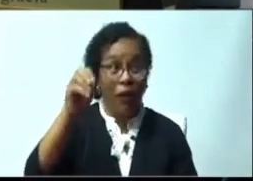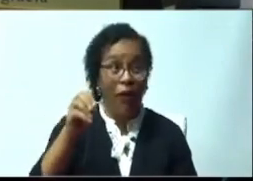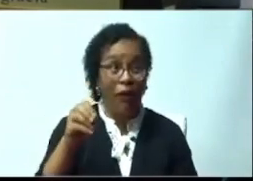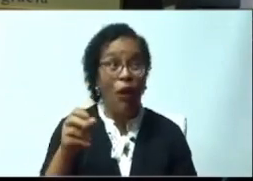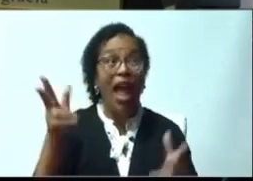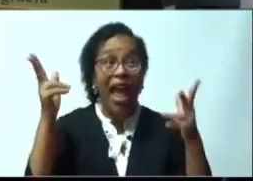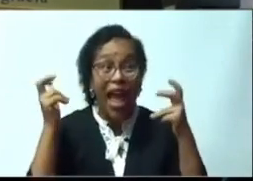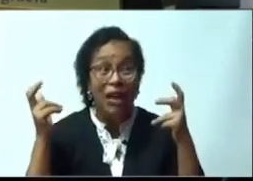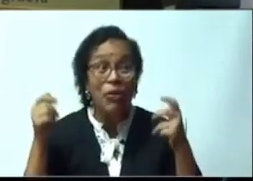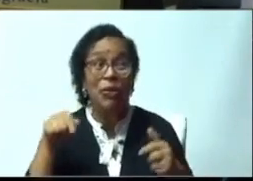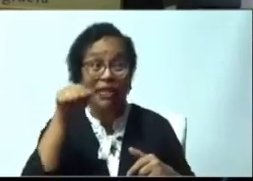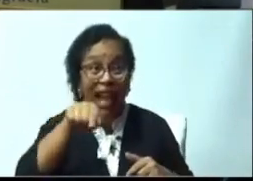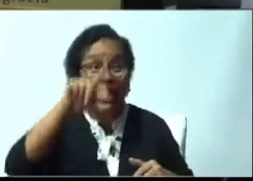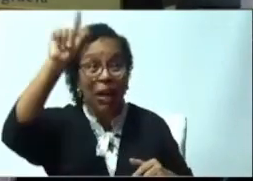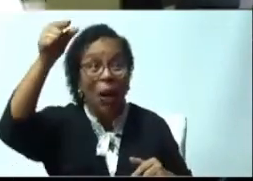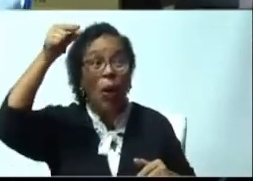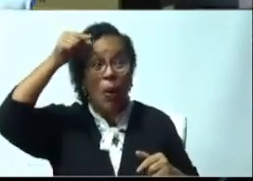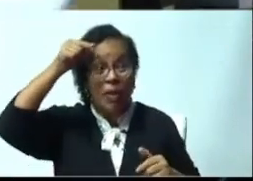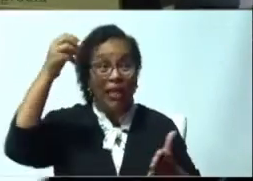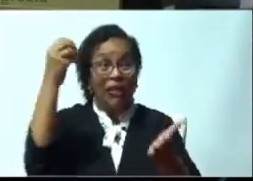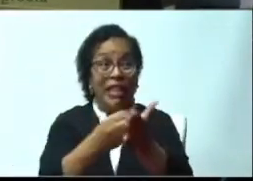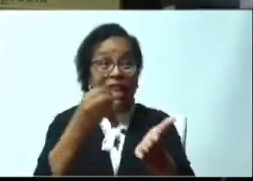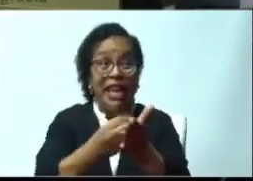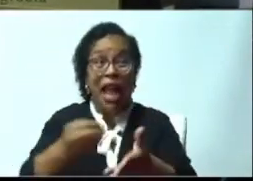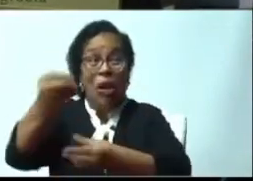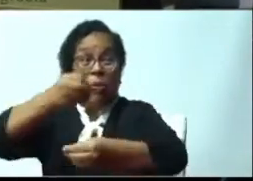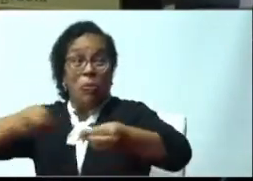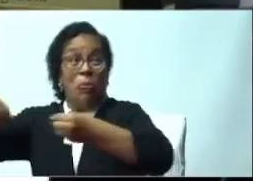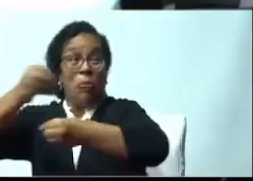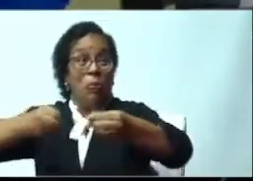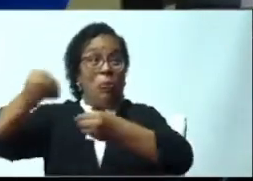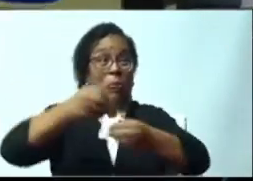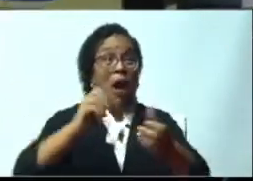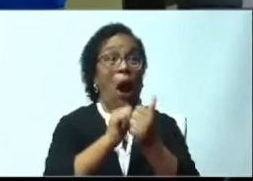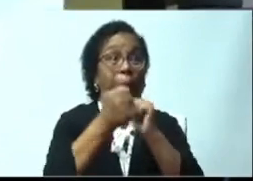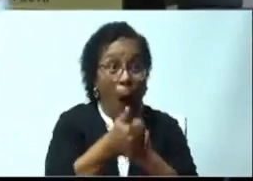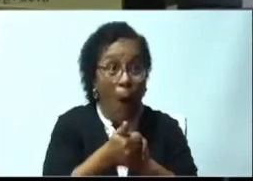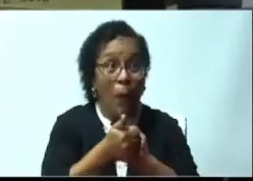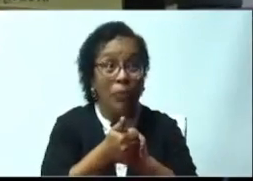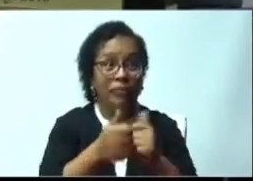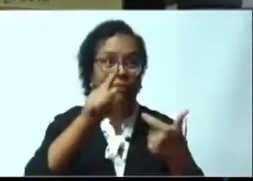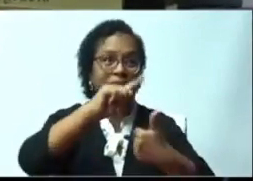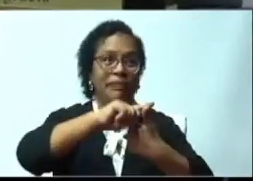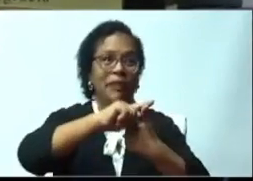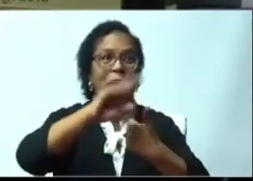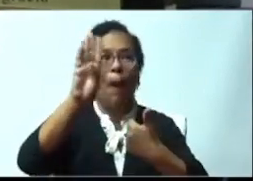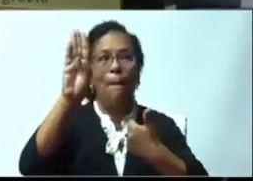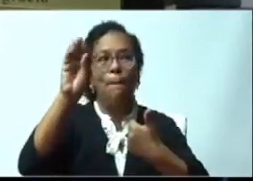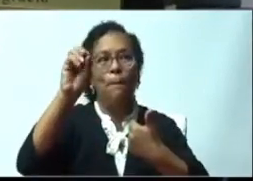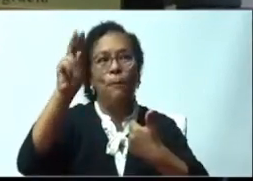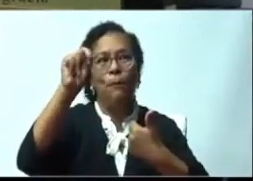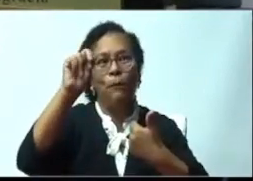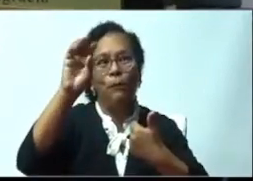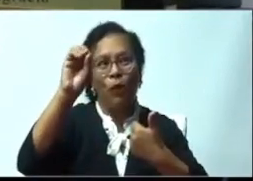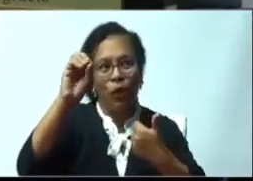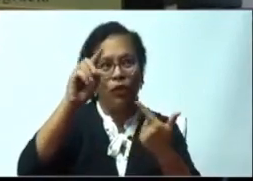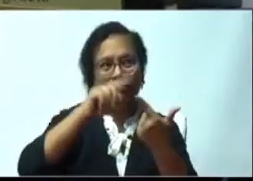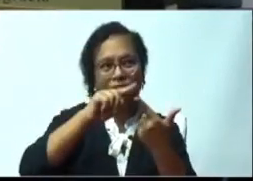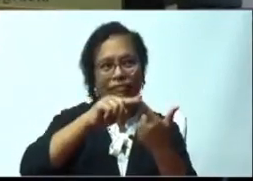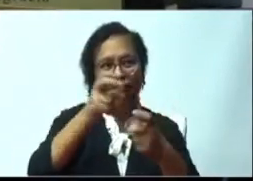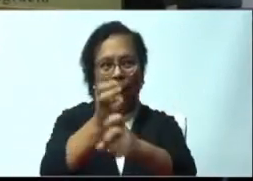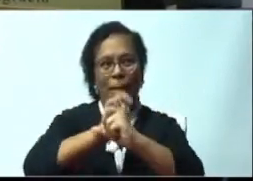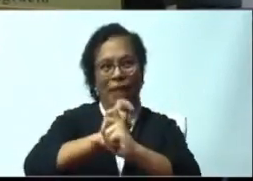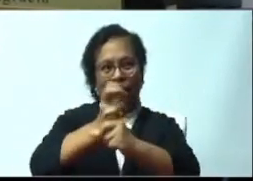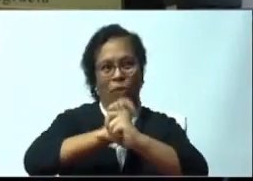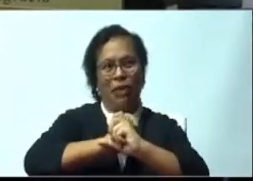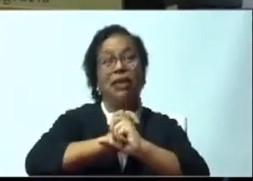este gobierno se está financiando, con bonos y con préstamos. Estos son datos oficiales. Pero